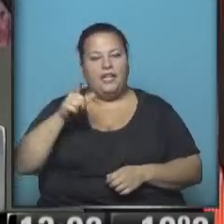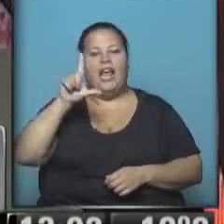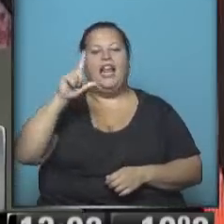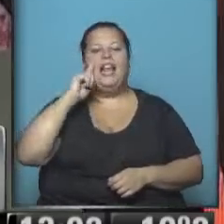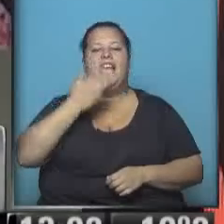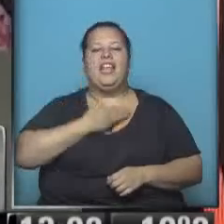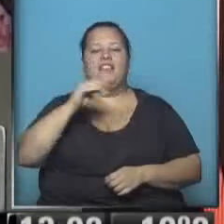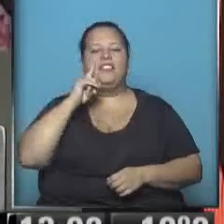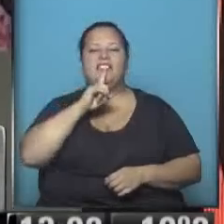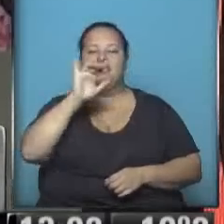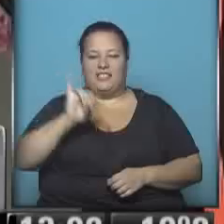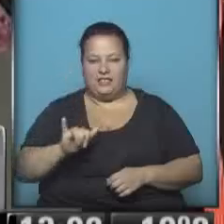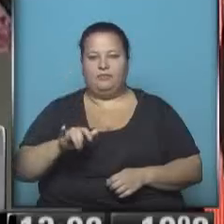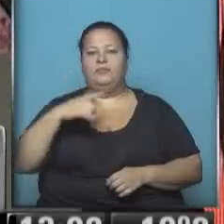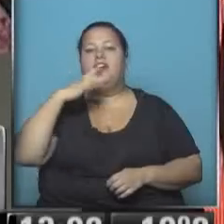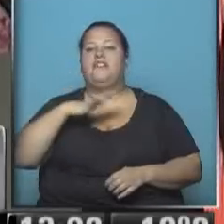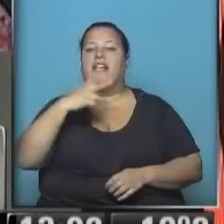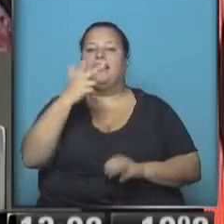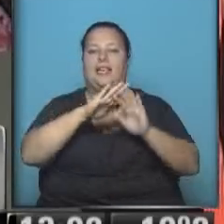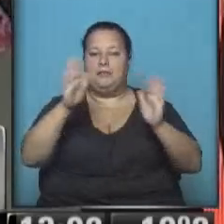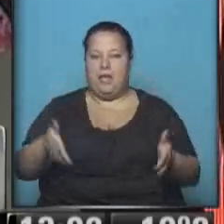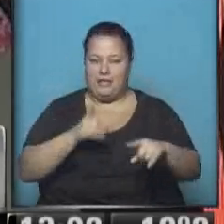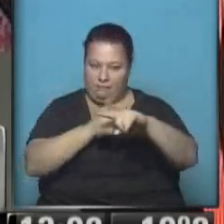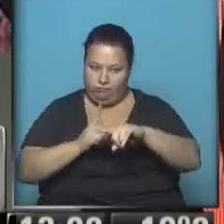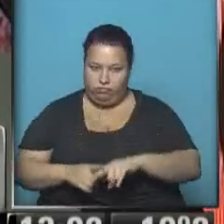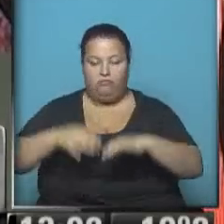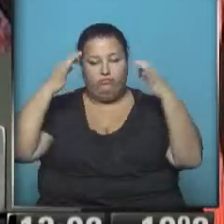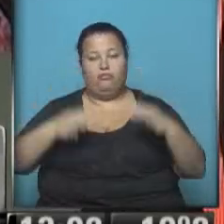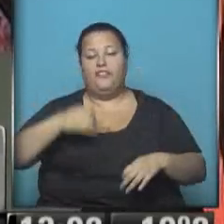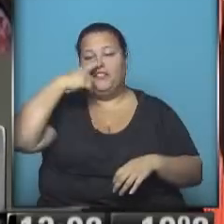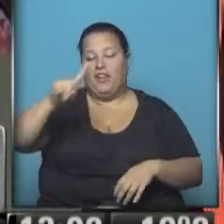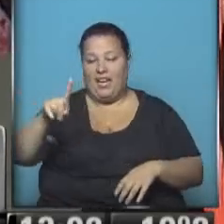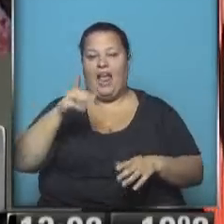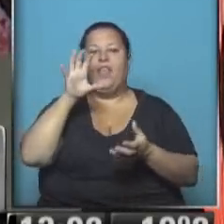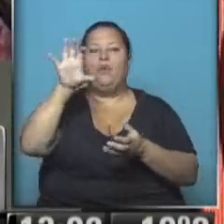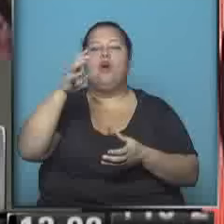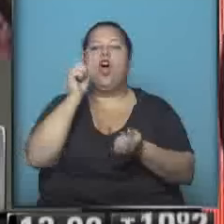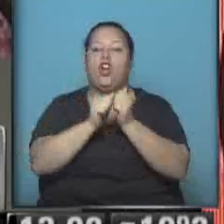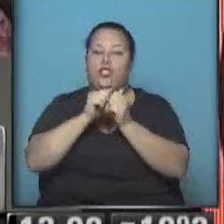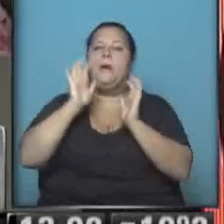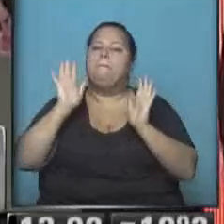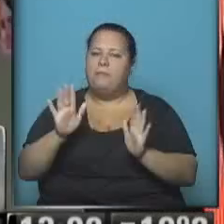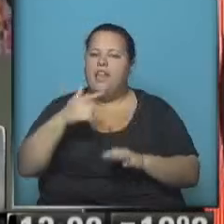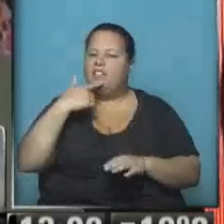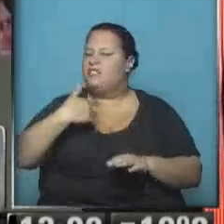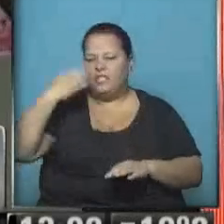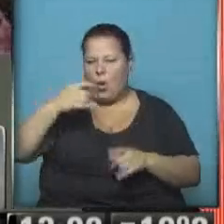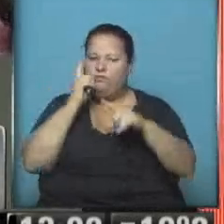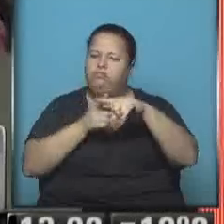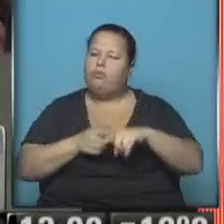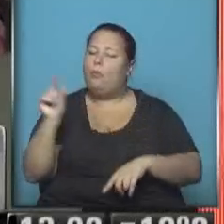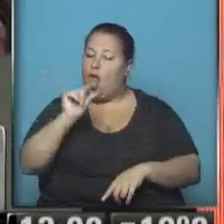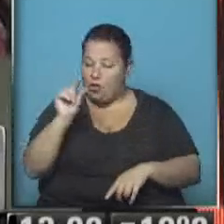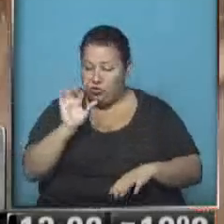Miguel Lifchis. Falta escrutar 3 mesas, el escrutinio definitivo del departamento de Rosario, sin embargo, confirmó la tendencia del conteo